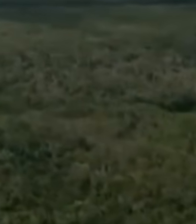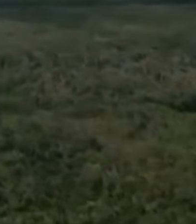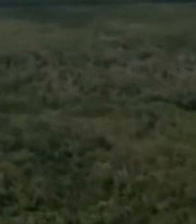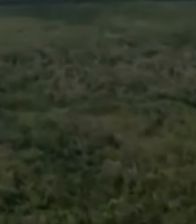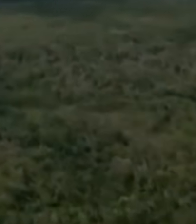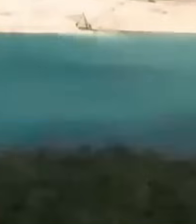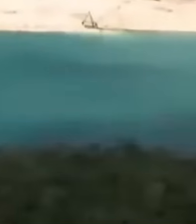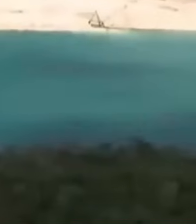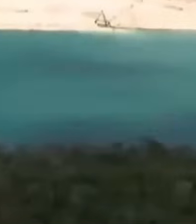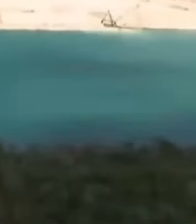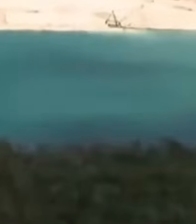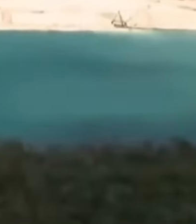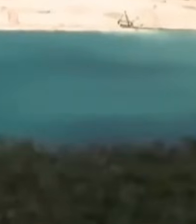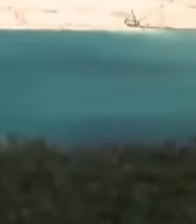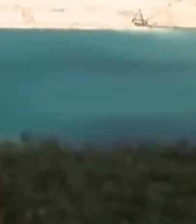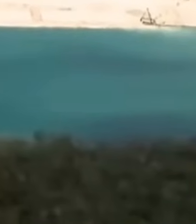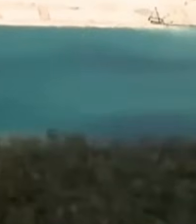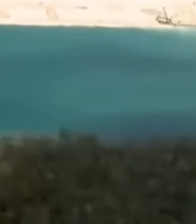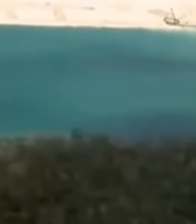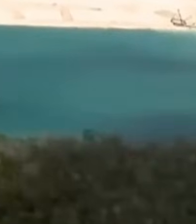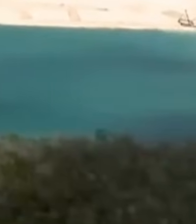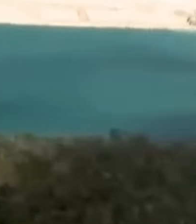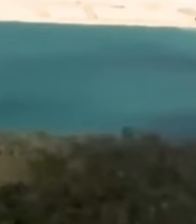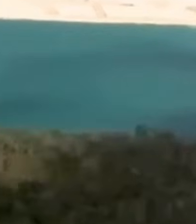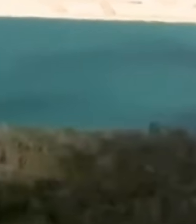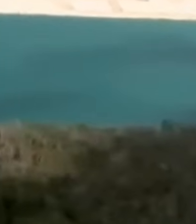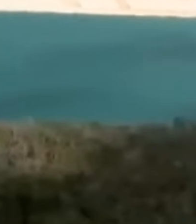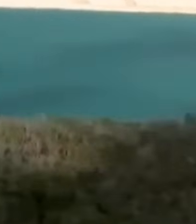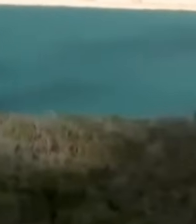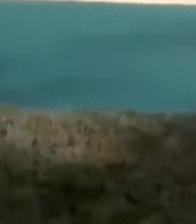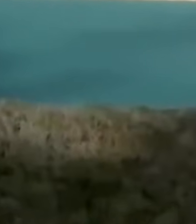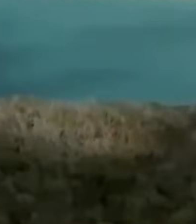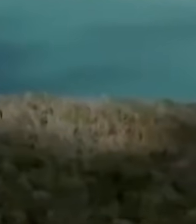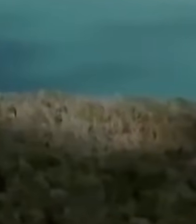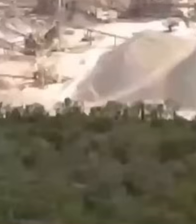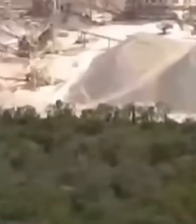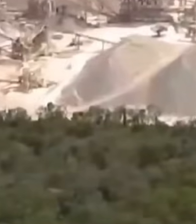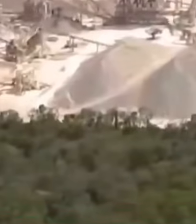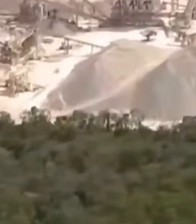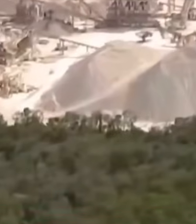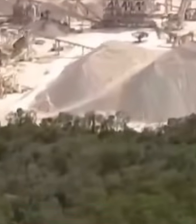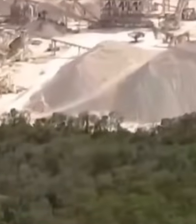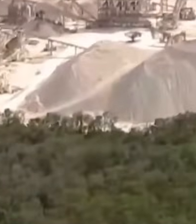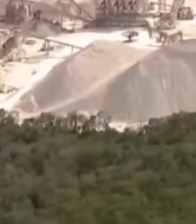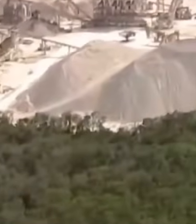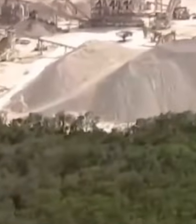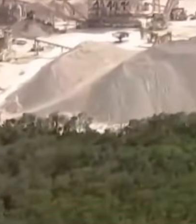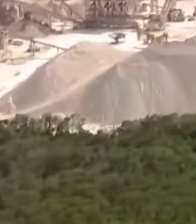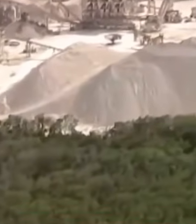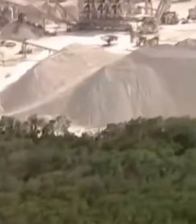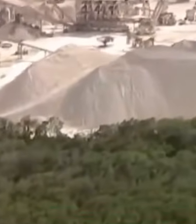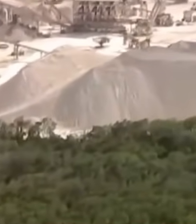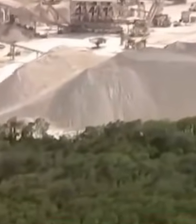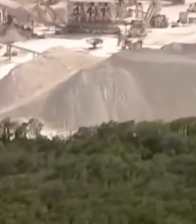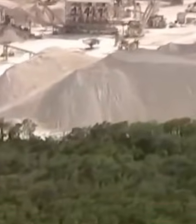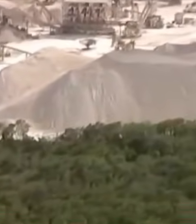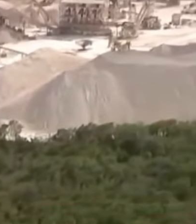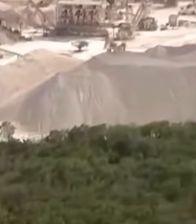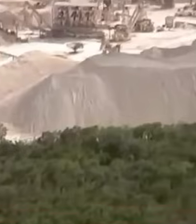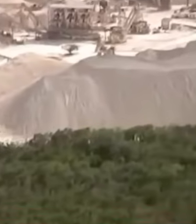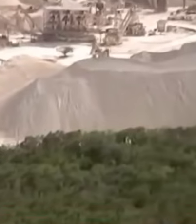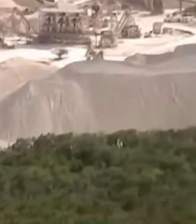durante 35 años de sobreexplotación. Tampoco se ha podido determinar el daño provocado a los